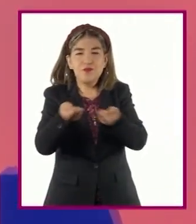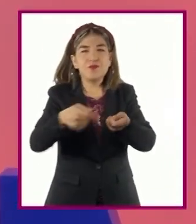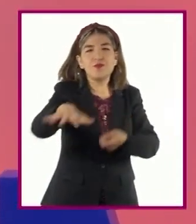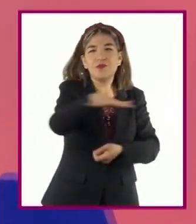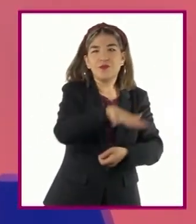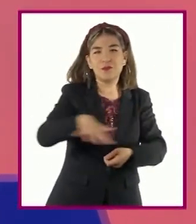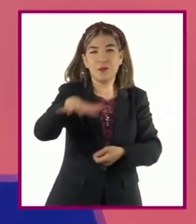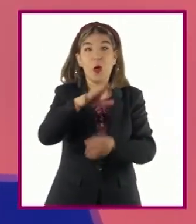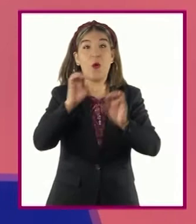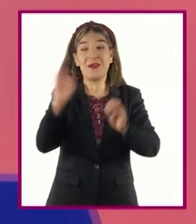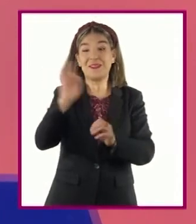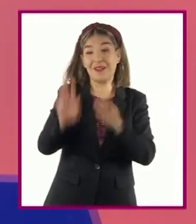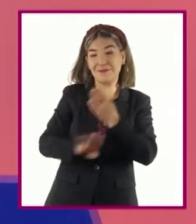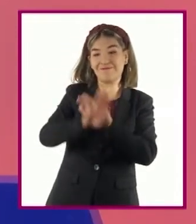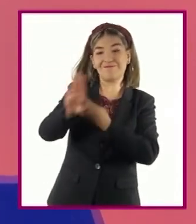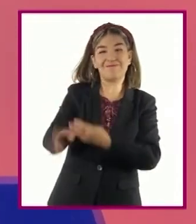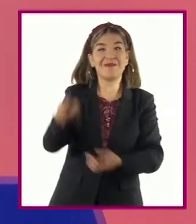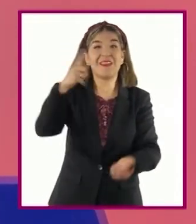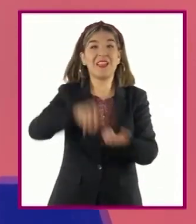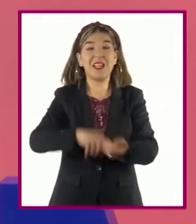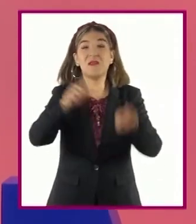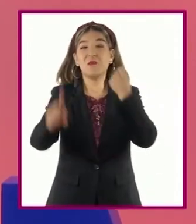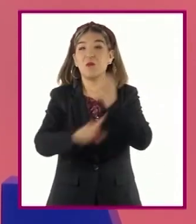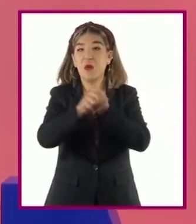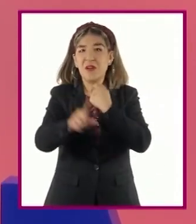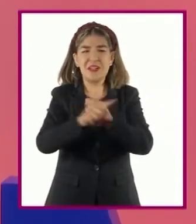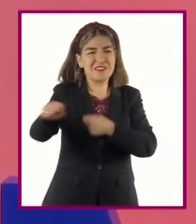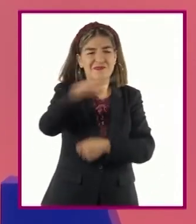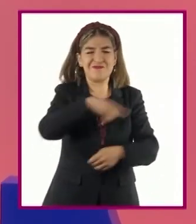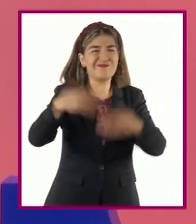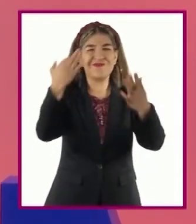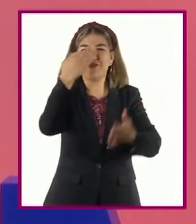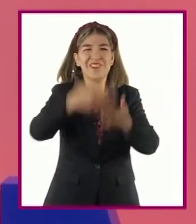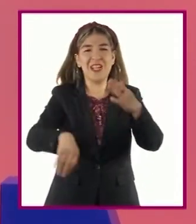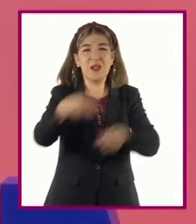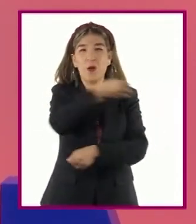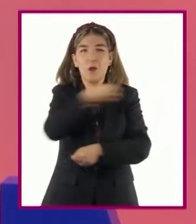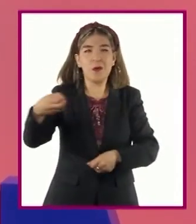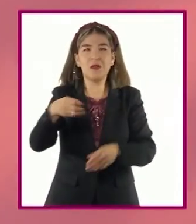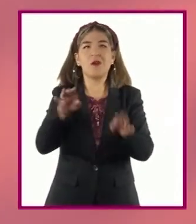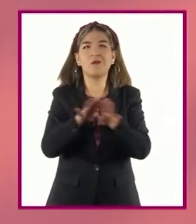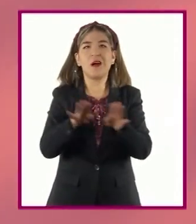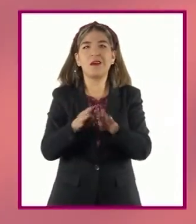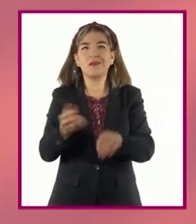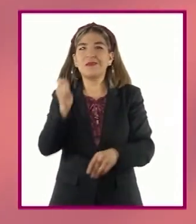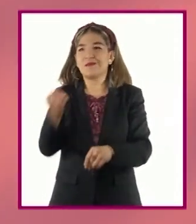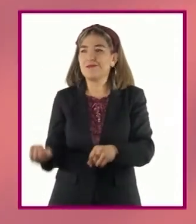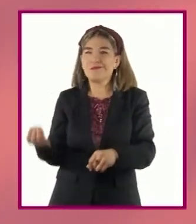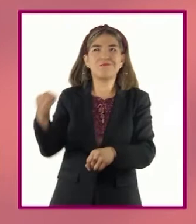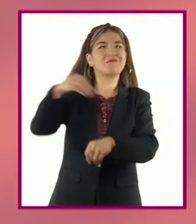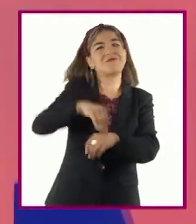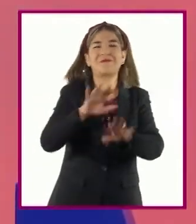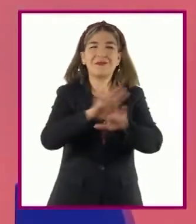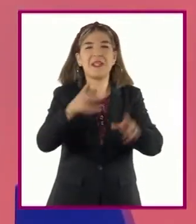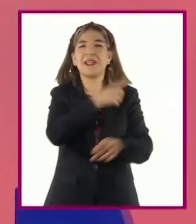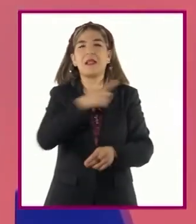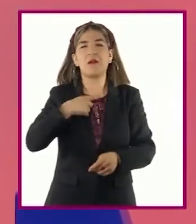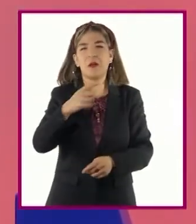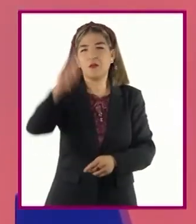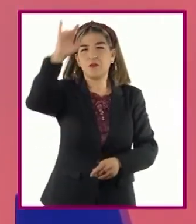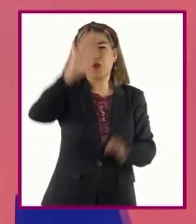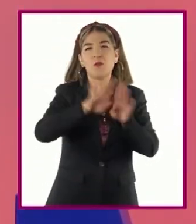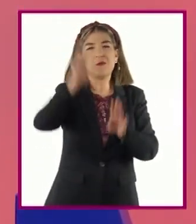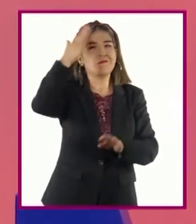controla o evita que los ánimos o que el desorden se apodere de la actividad, ¿eh? Por lo tanto, es una figura de